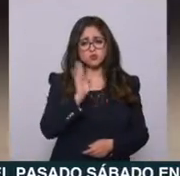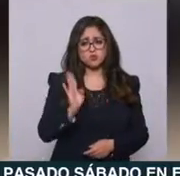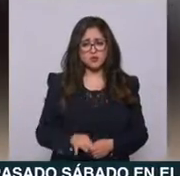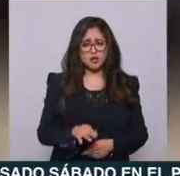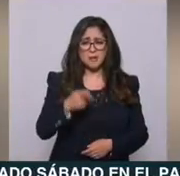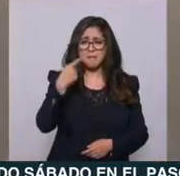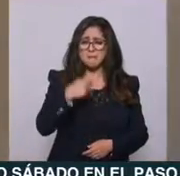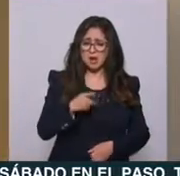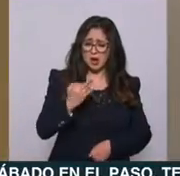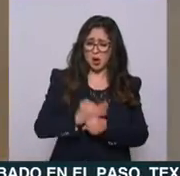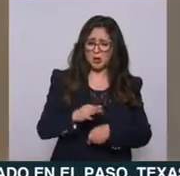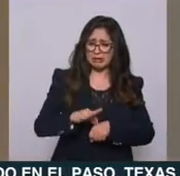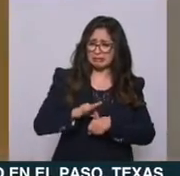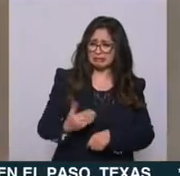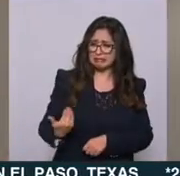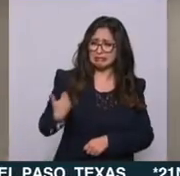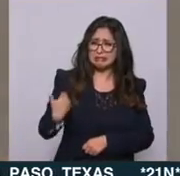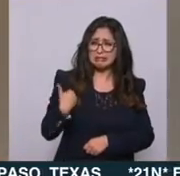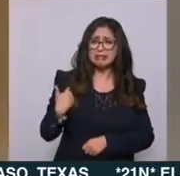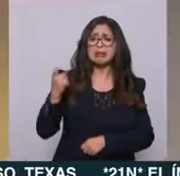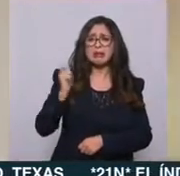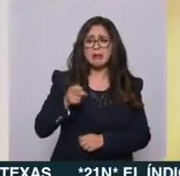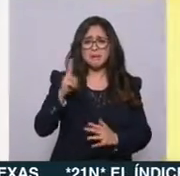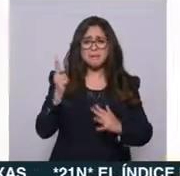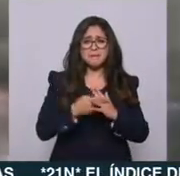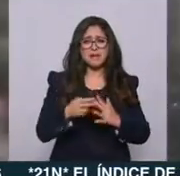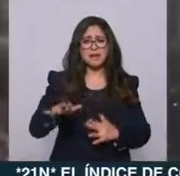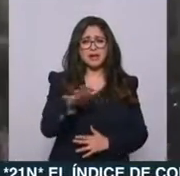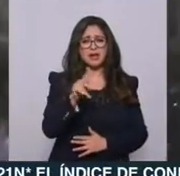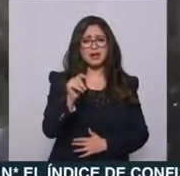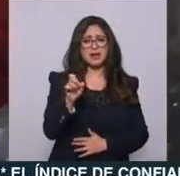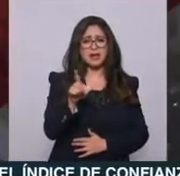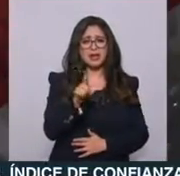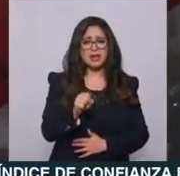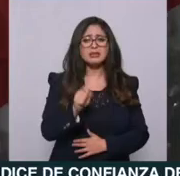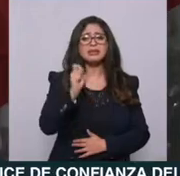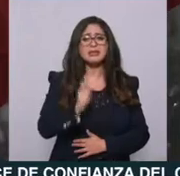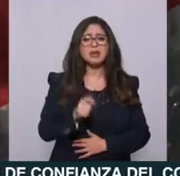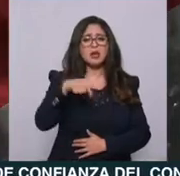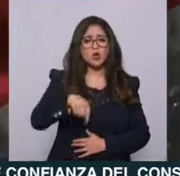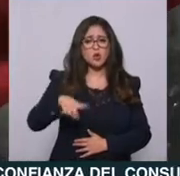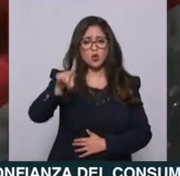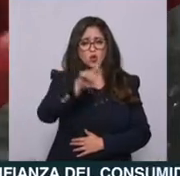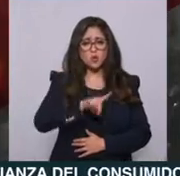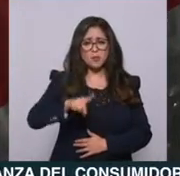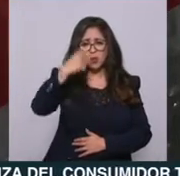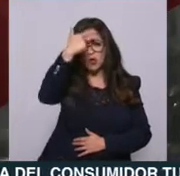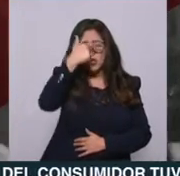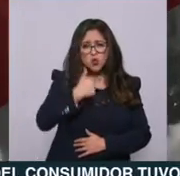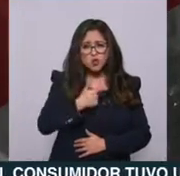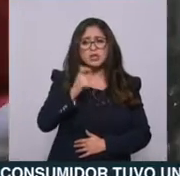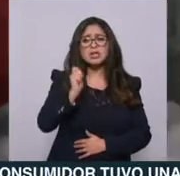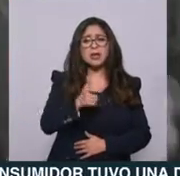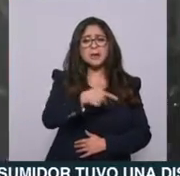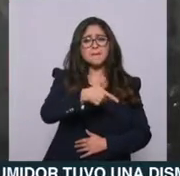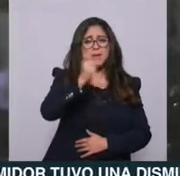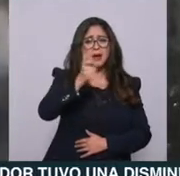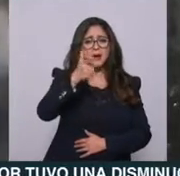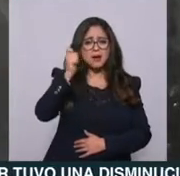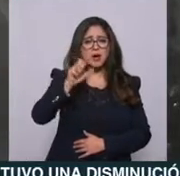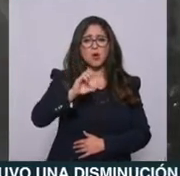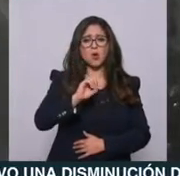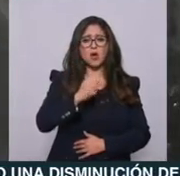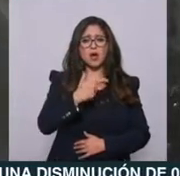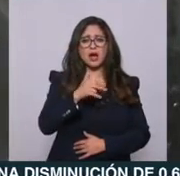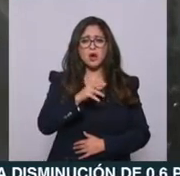hechos más recientes, además de la masacre en El Paso, la madrugada de este domingo se registró un tiroteo en Dayton,